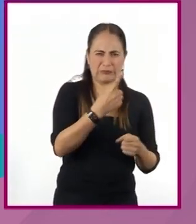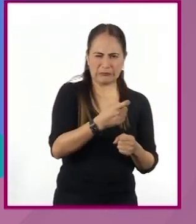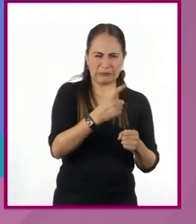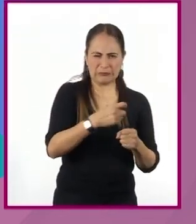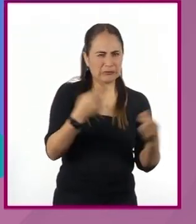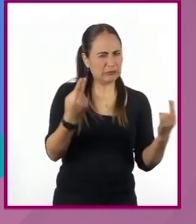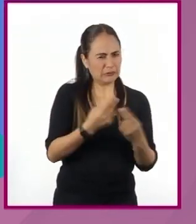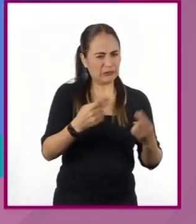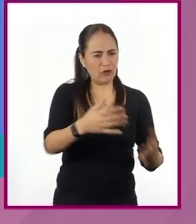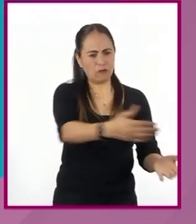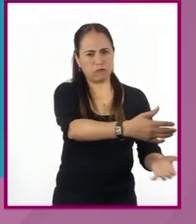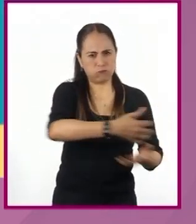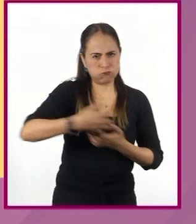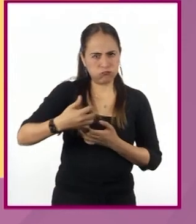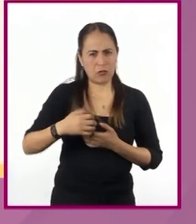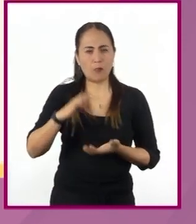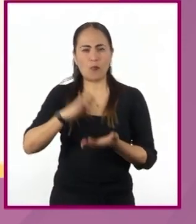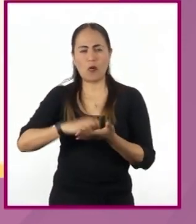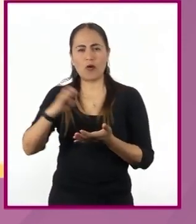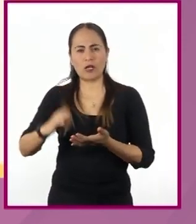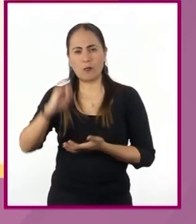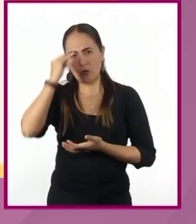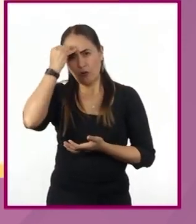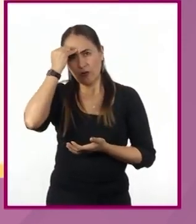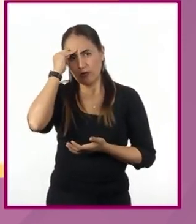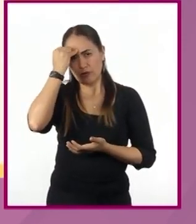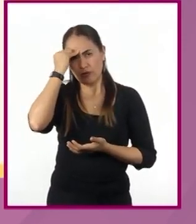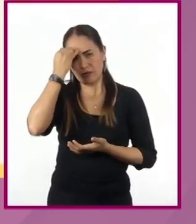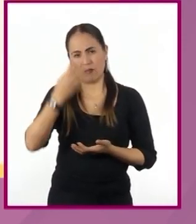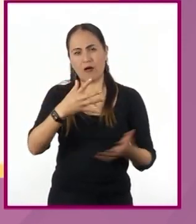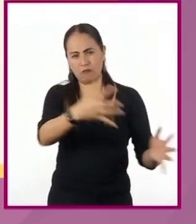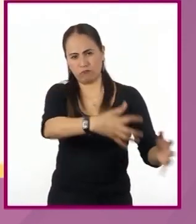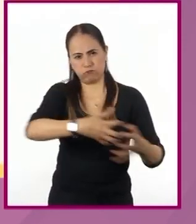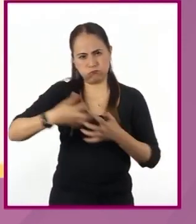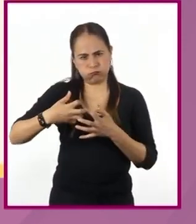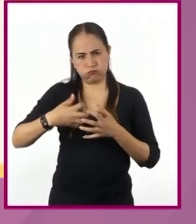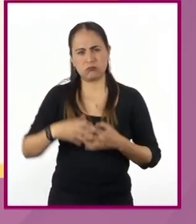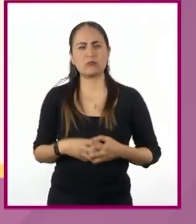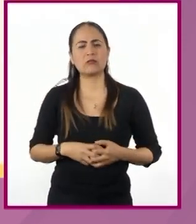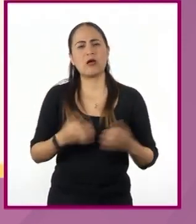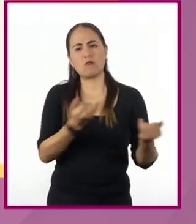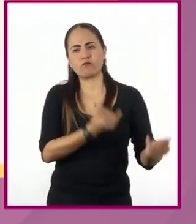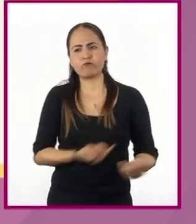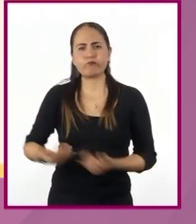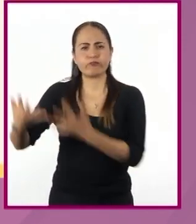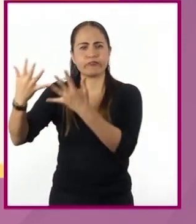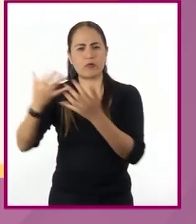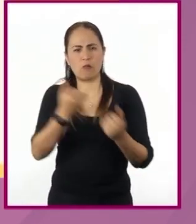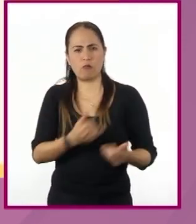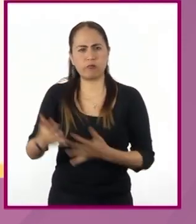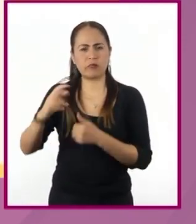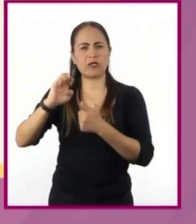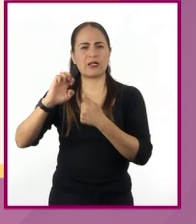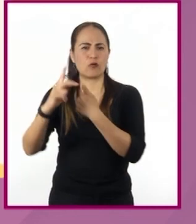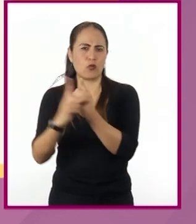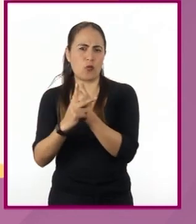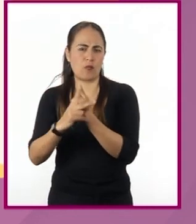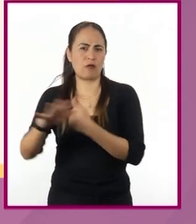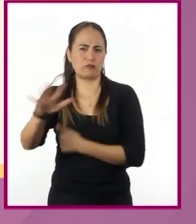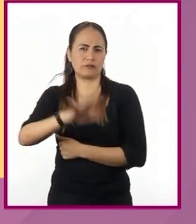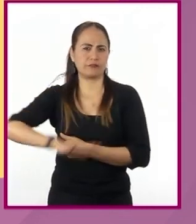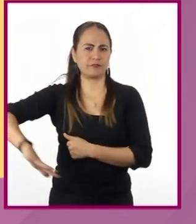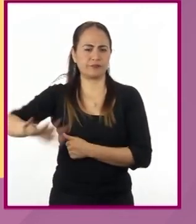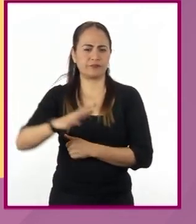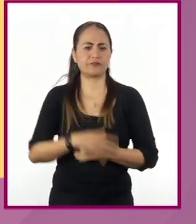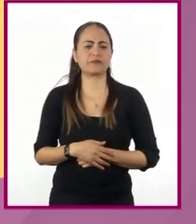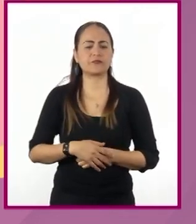Por ejemplo, en la India, comenzó a elaborar manufacturas y a exportarlas al resto de Europa. La aparición